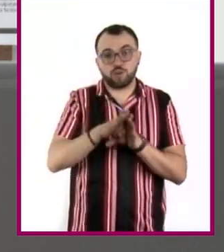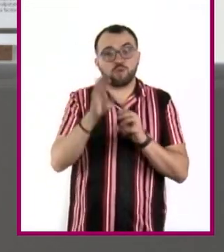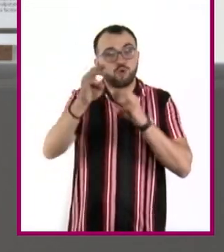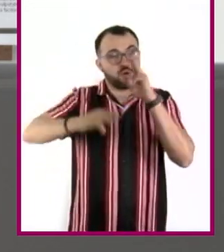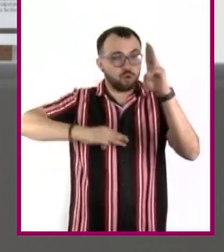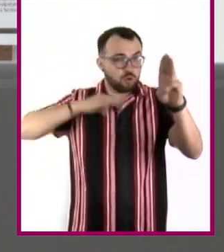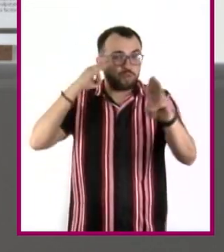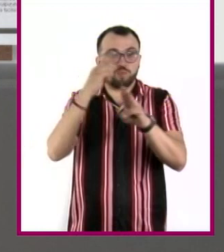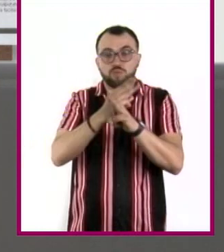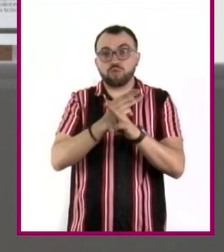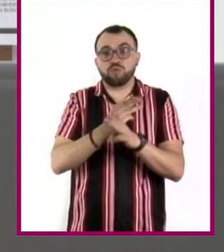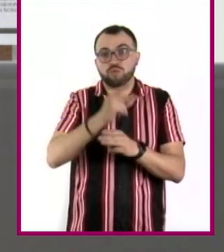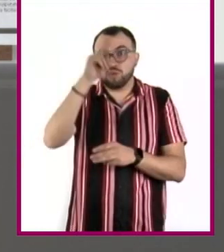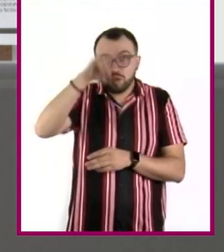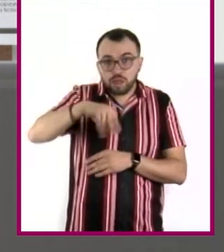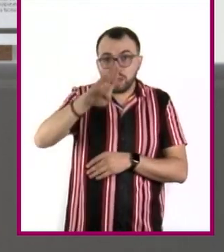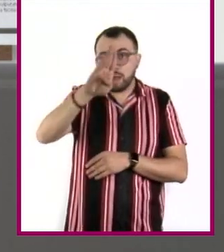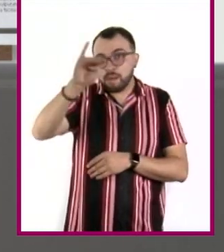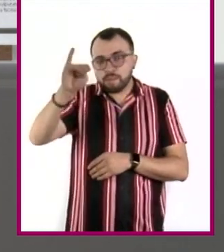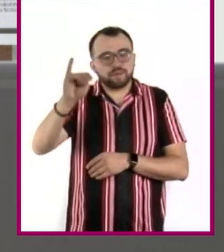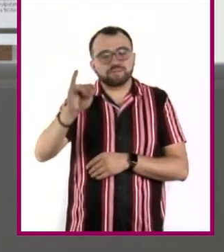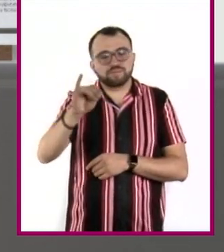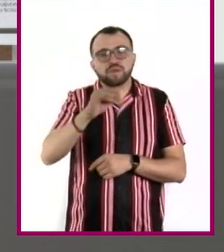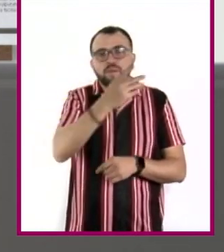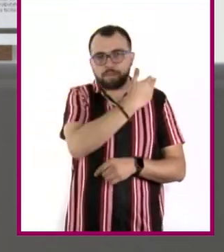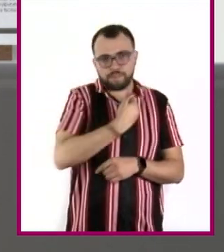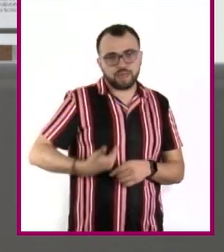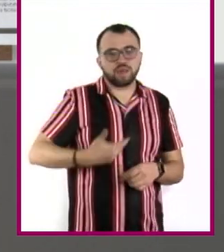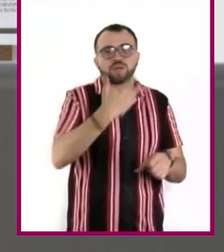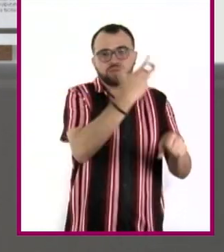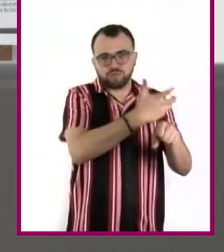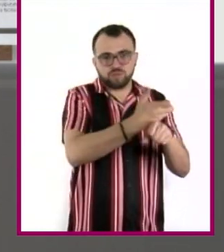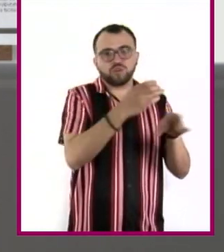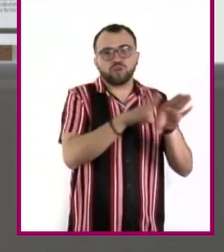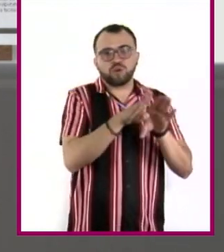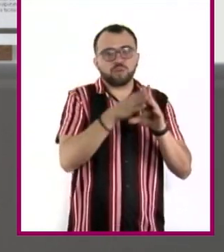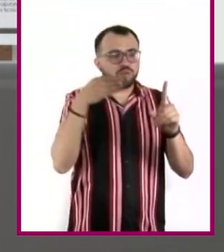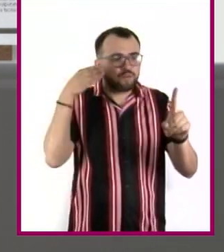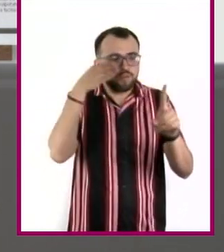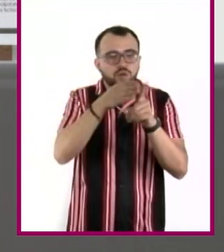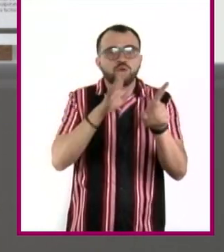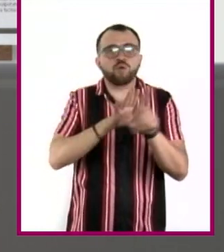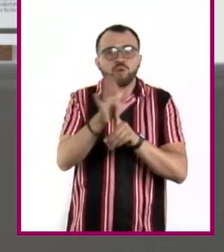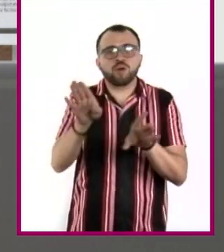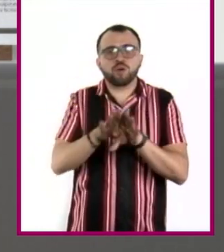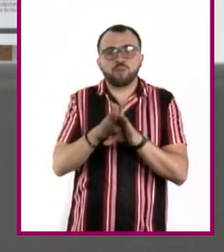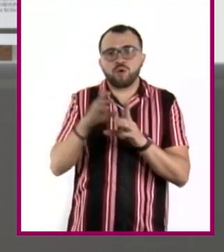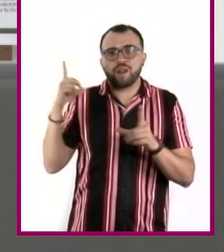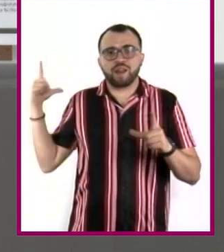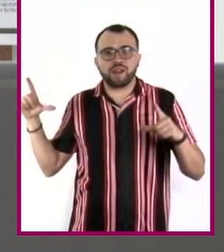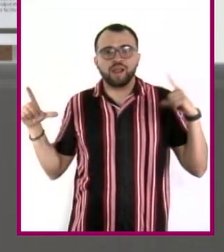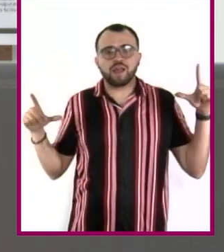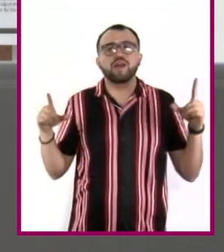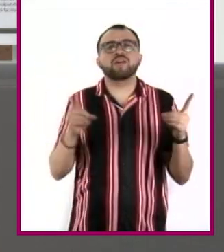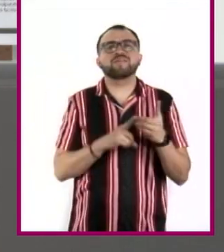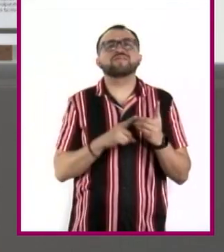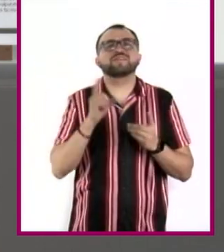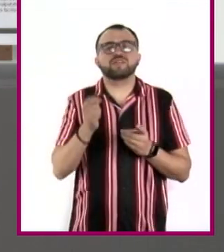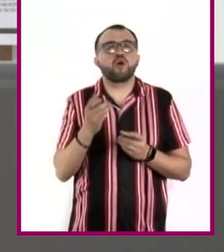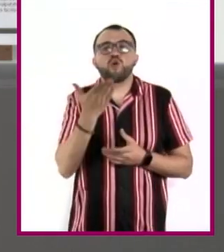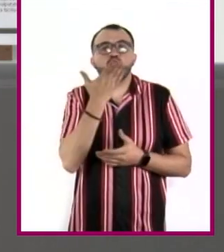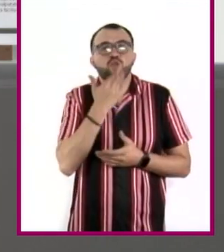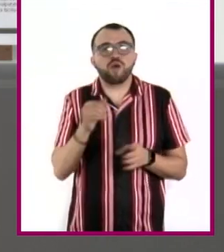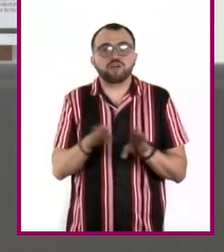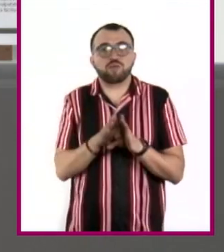no es realmente bipolar. El presidente de Estados Unidos está apostando por un enfoque multilateral, en donde no hay una